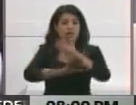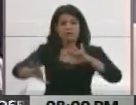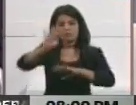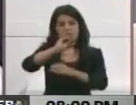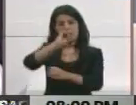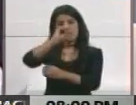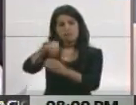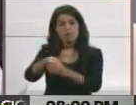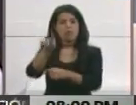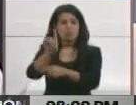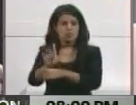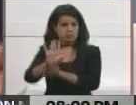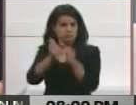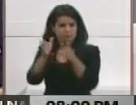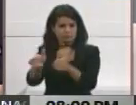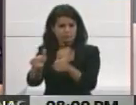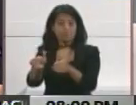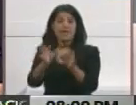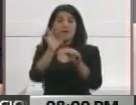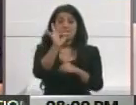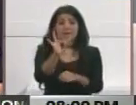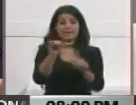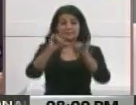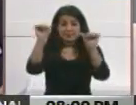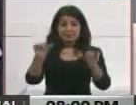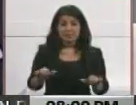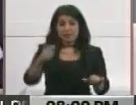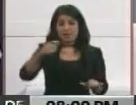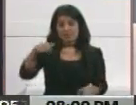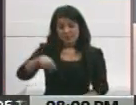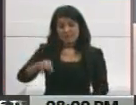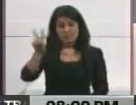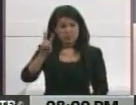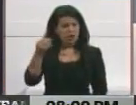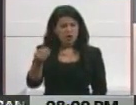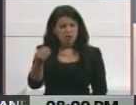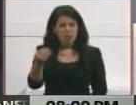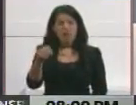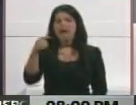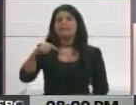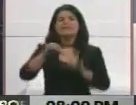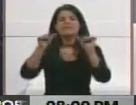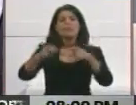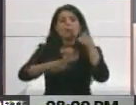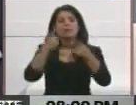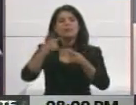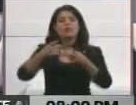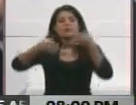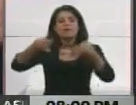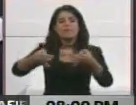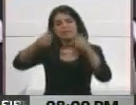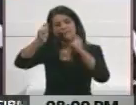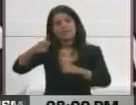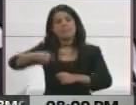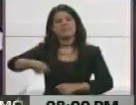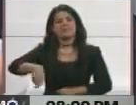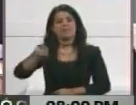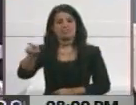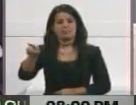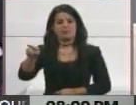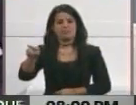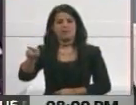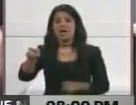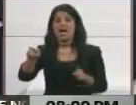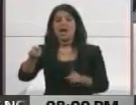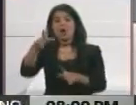elemento el sistema político venezolano es presidencialista no es parlamentario la confianza no reside en